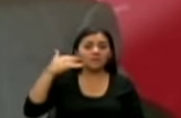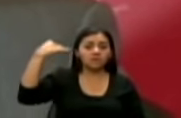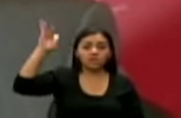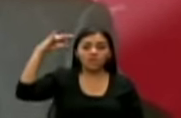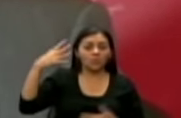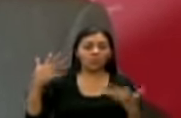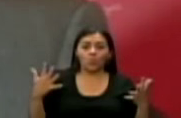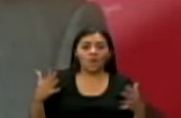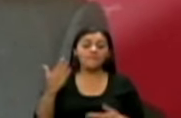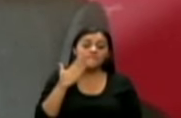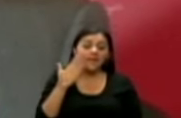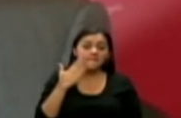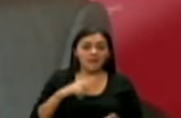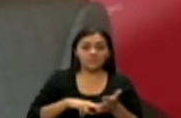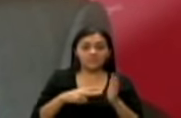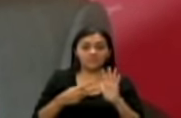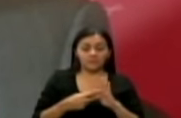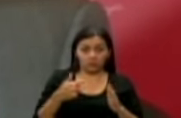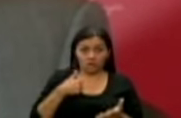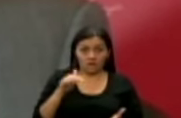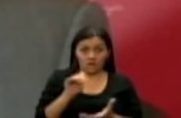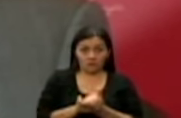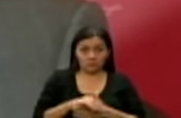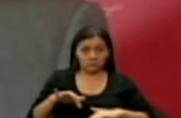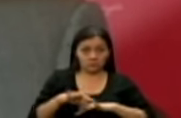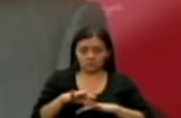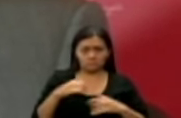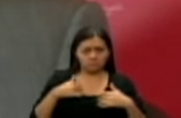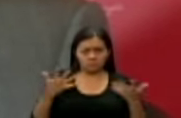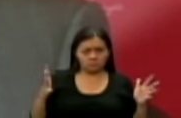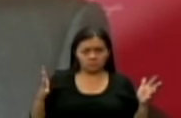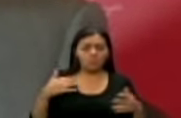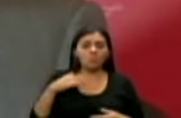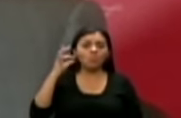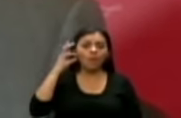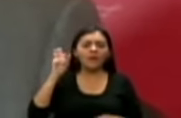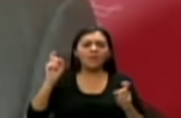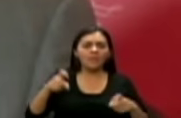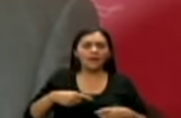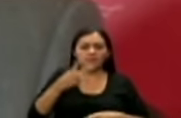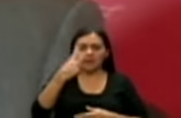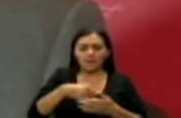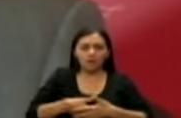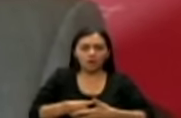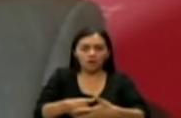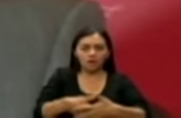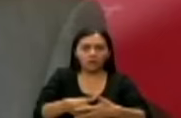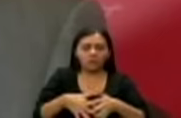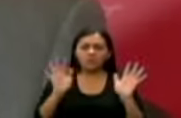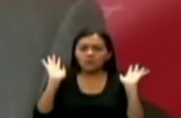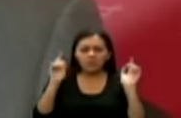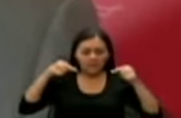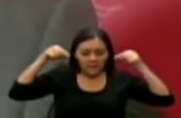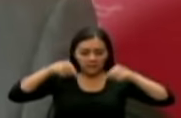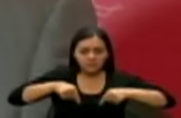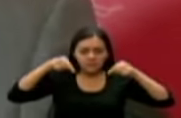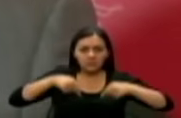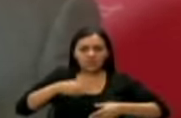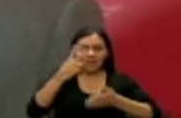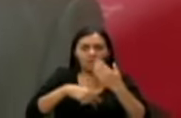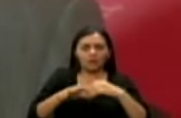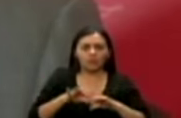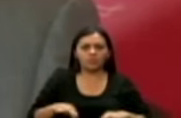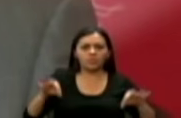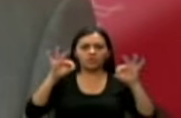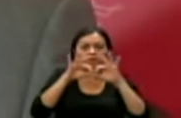no es un estado civil. Legitima la idea de que la mujer pueda tener su hijo de la manera que le dé la gana. De alguna manera cuestiona